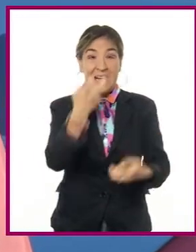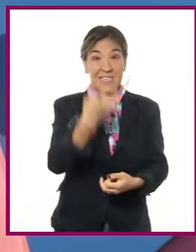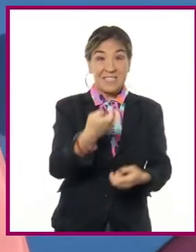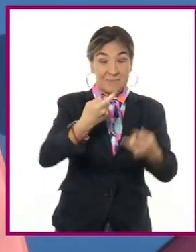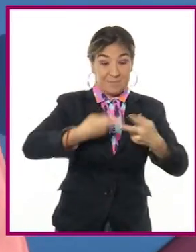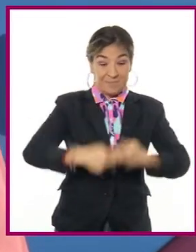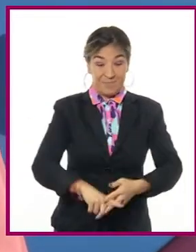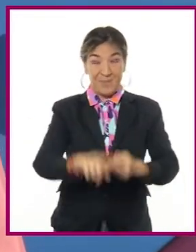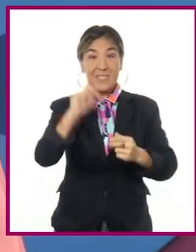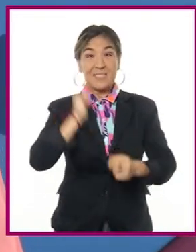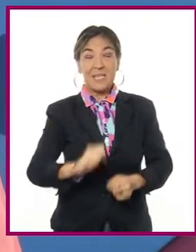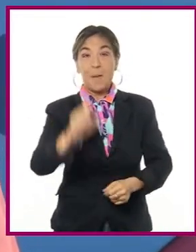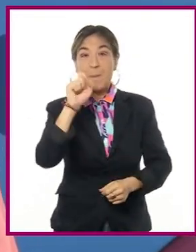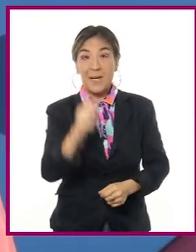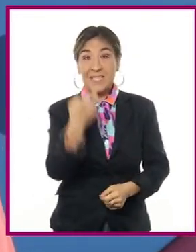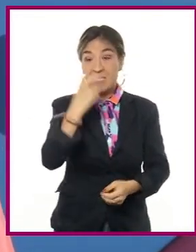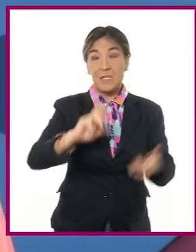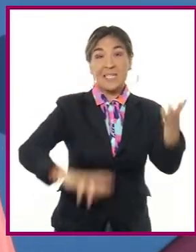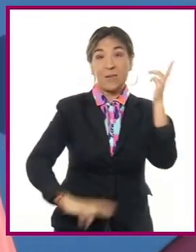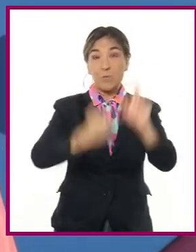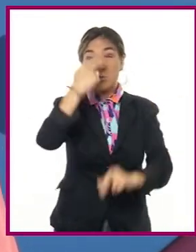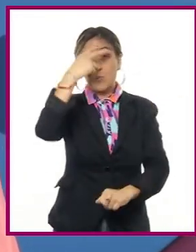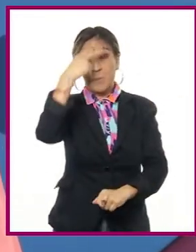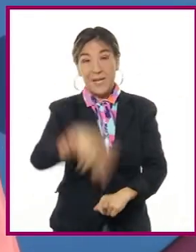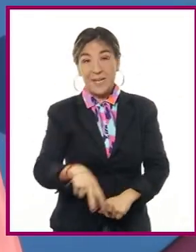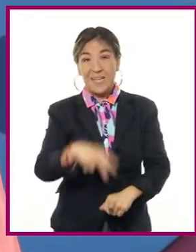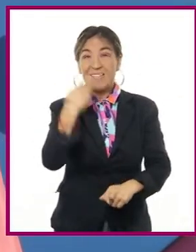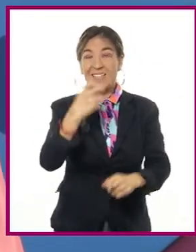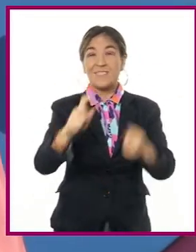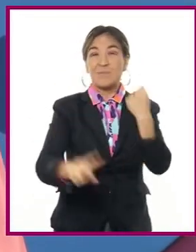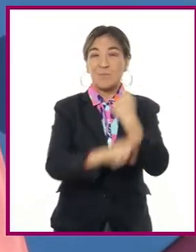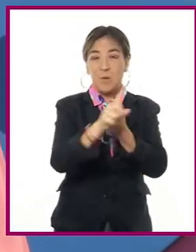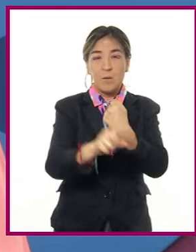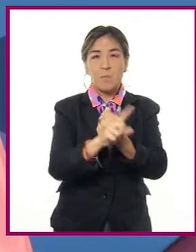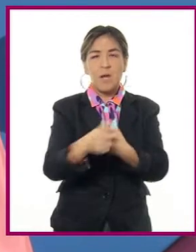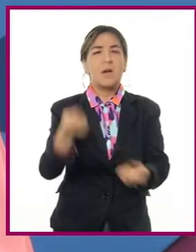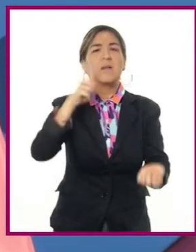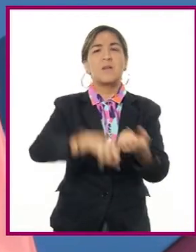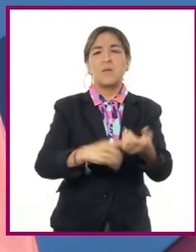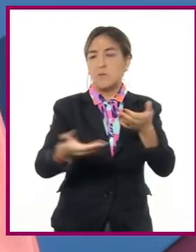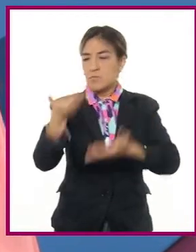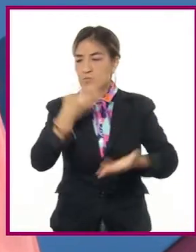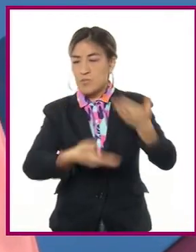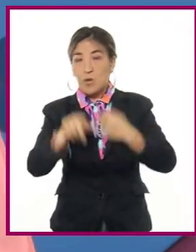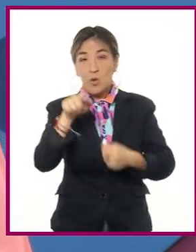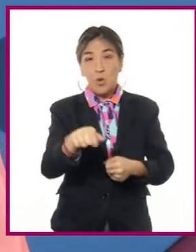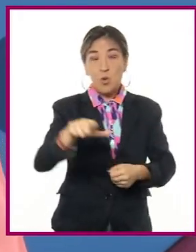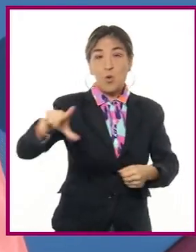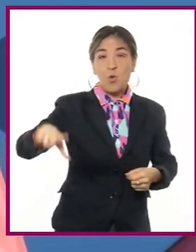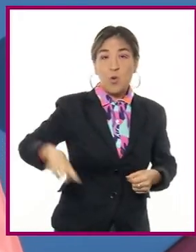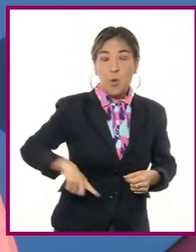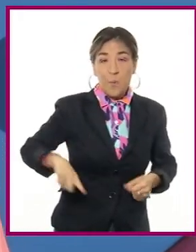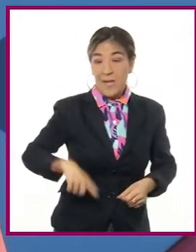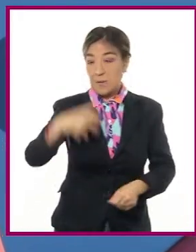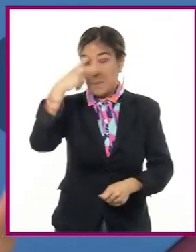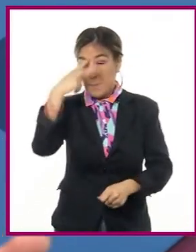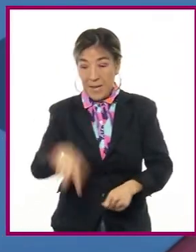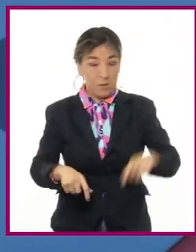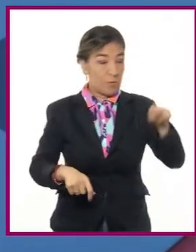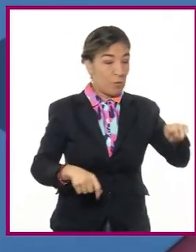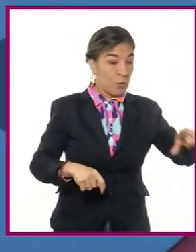y el estallido de la Revolución Mexicana, la relación entre los gobiernos mexicano y estadounidense se